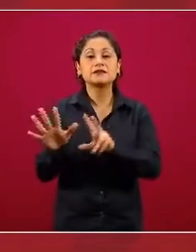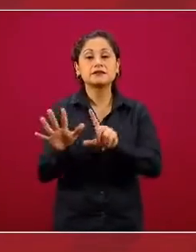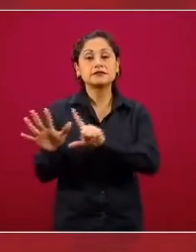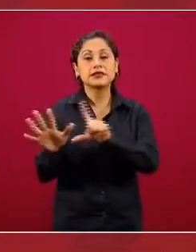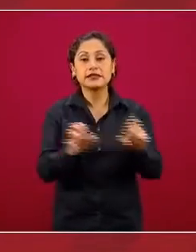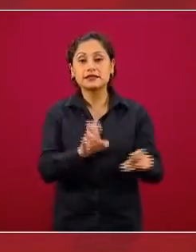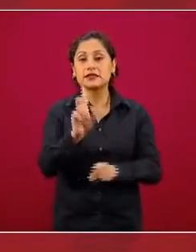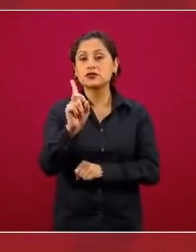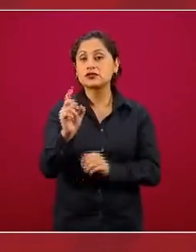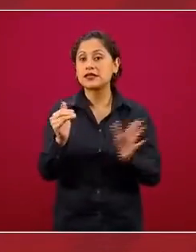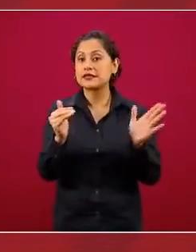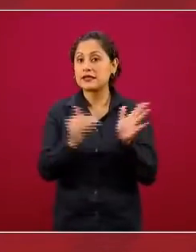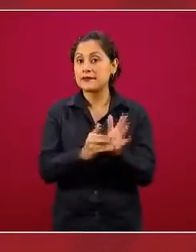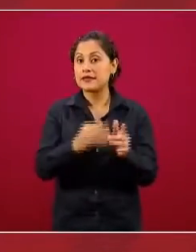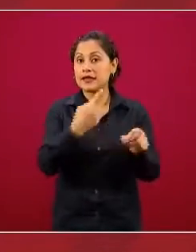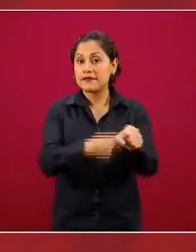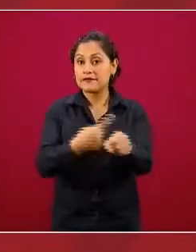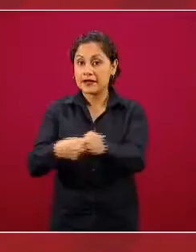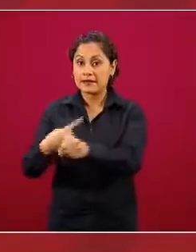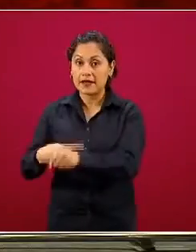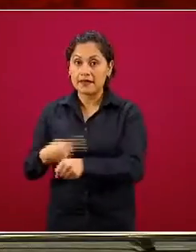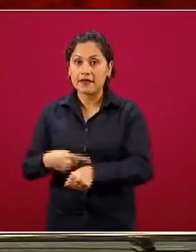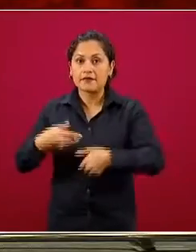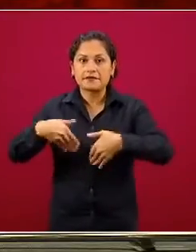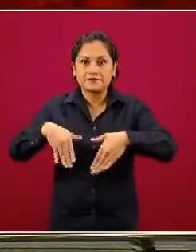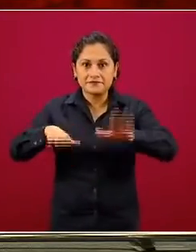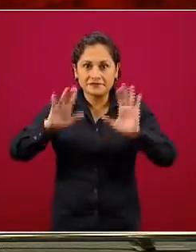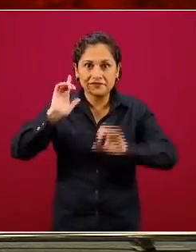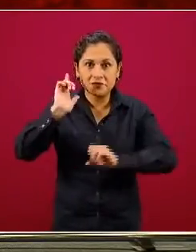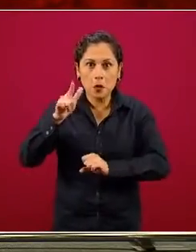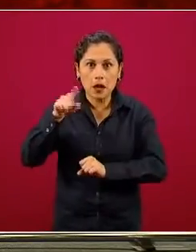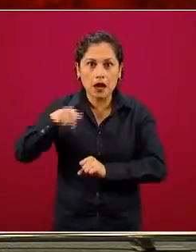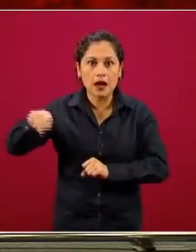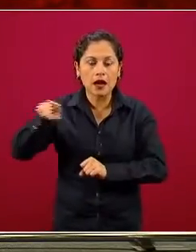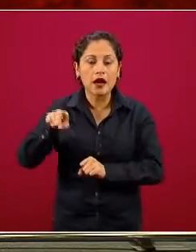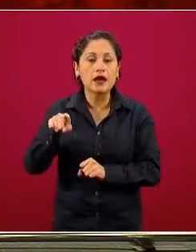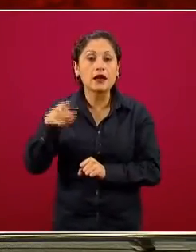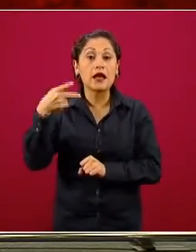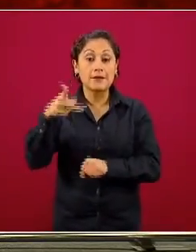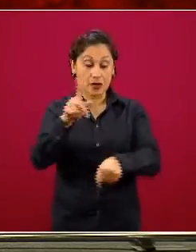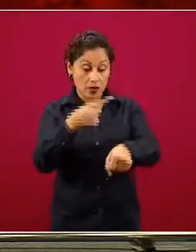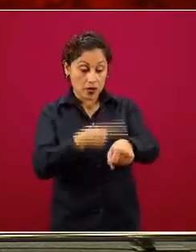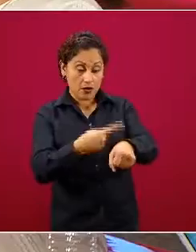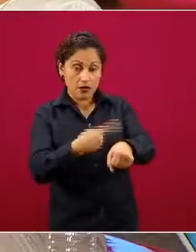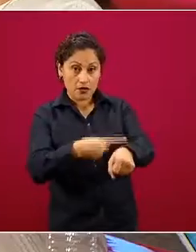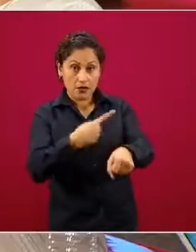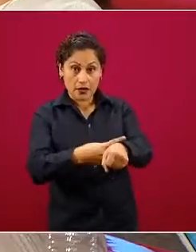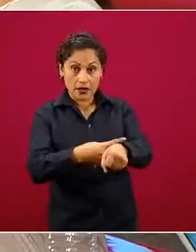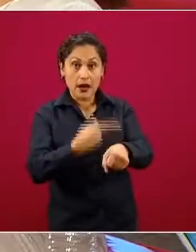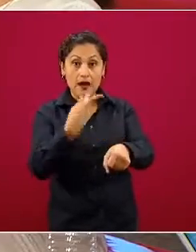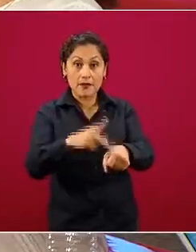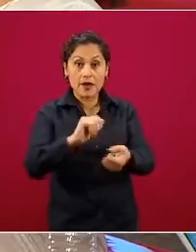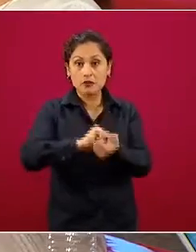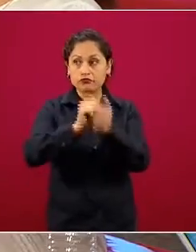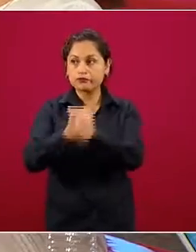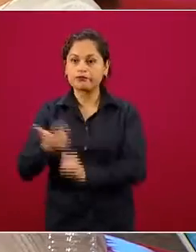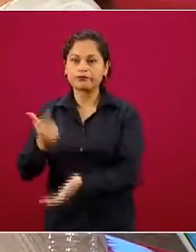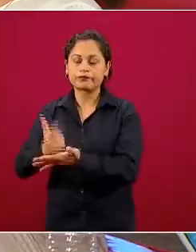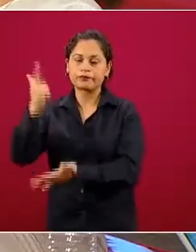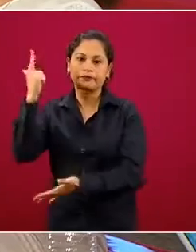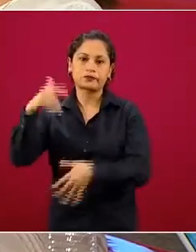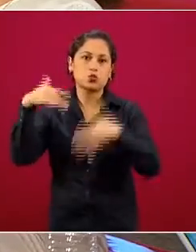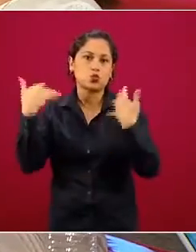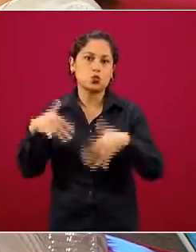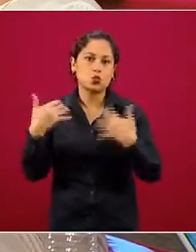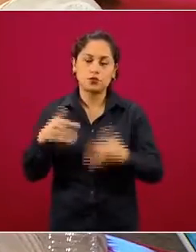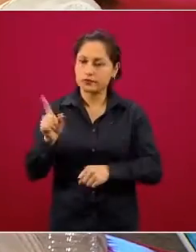Qué bueno que haya 730,000 contagios, siempre y cuando no sean personas con una enfermedad grave. Pero sabemos